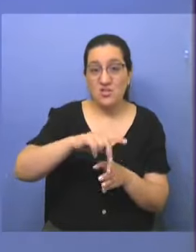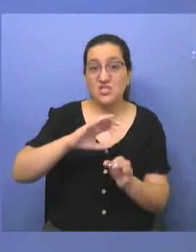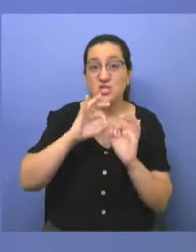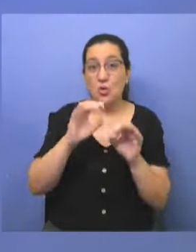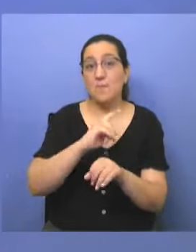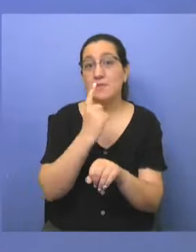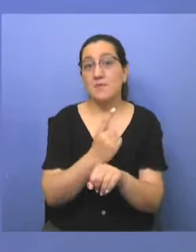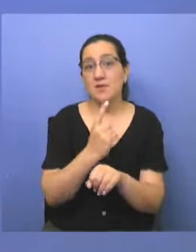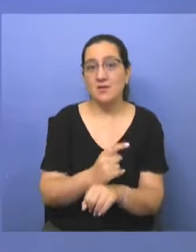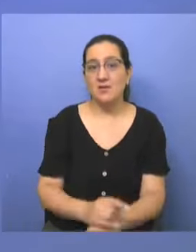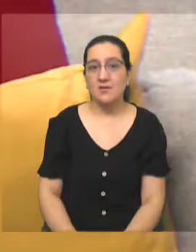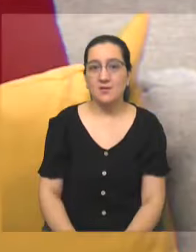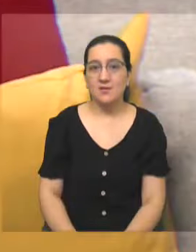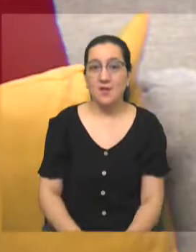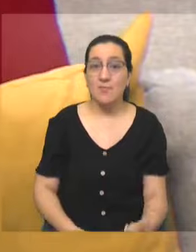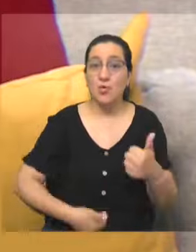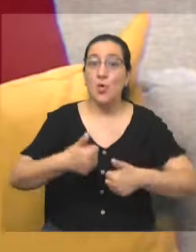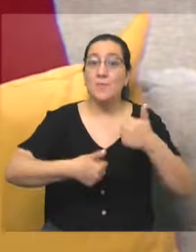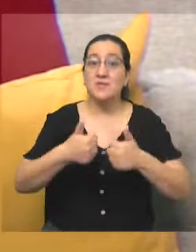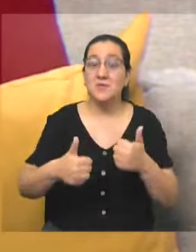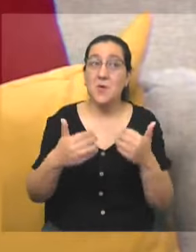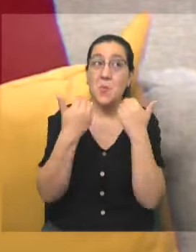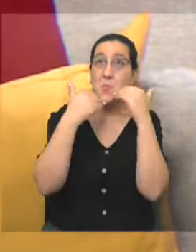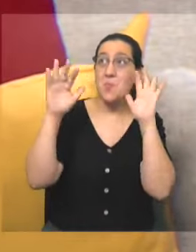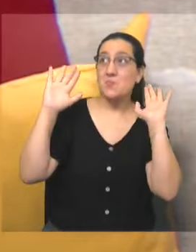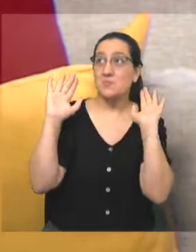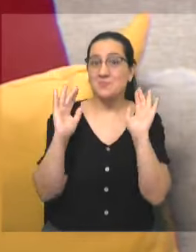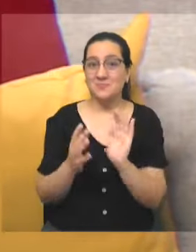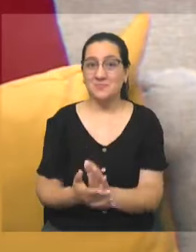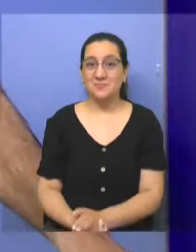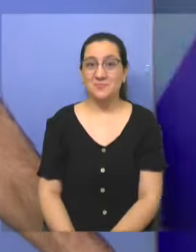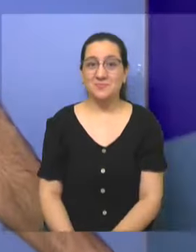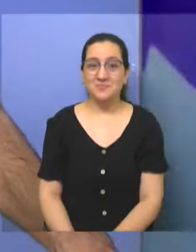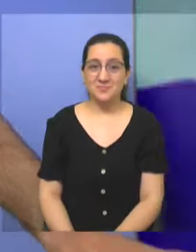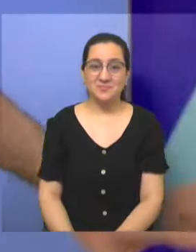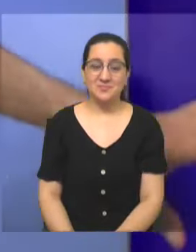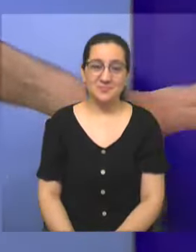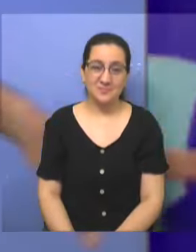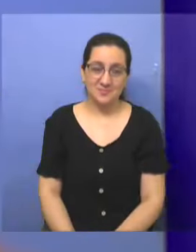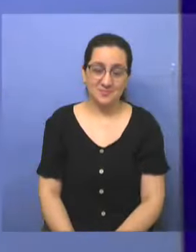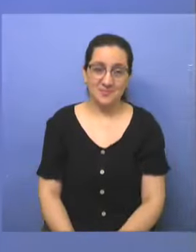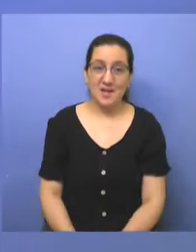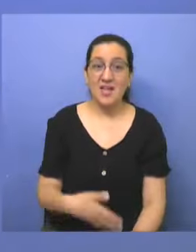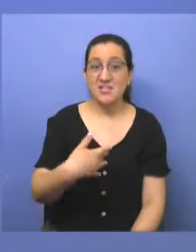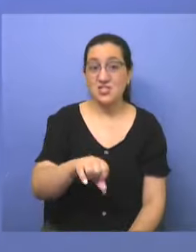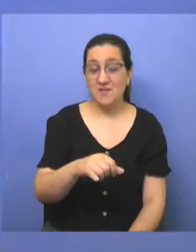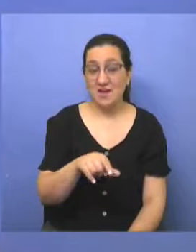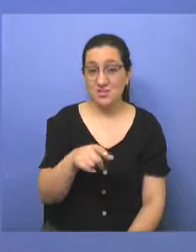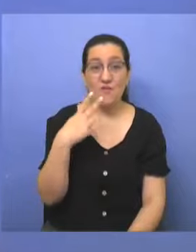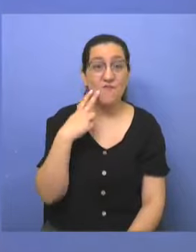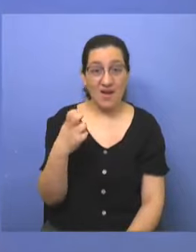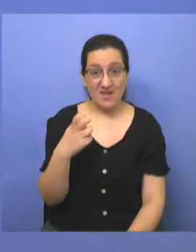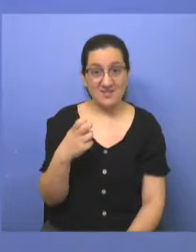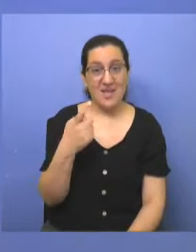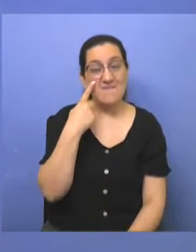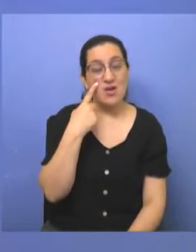cegar el buey, ella saltó. Competitiva, dicen. Terrible, hay que llevarla. Hay que llevarla a esos bares donde hay juego de mesa. Y ahí